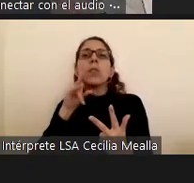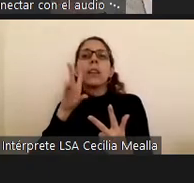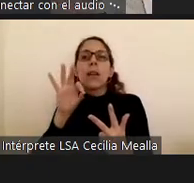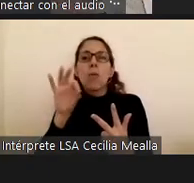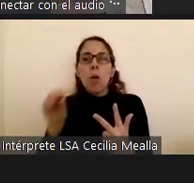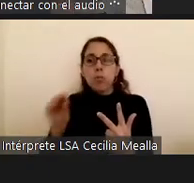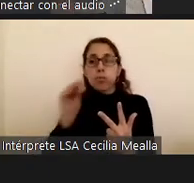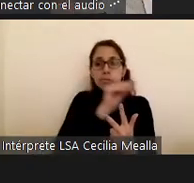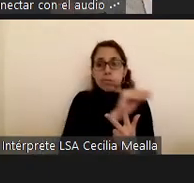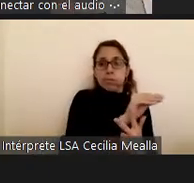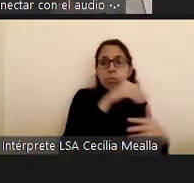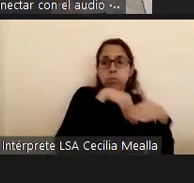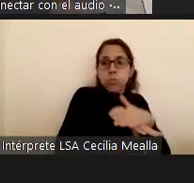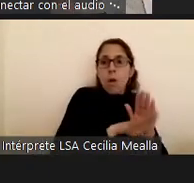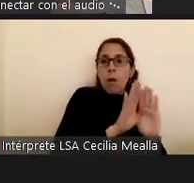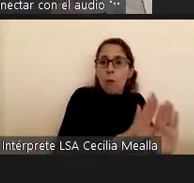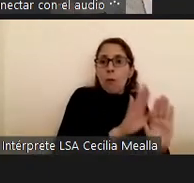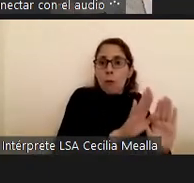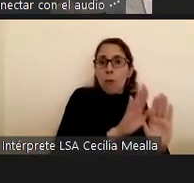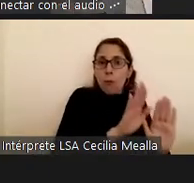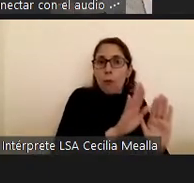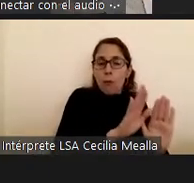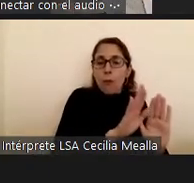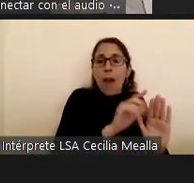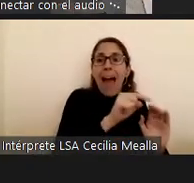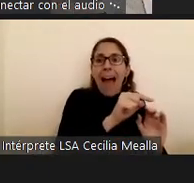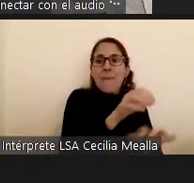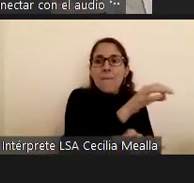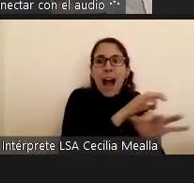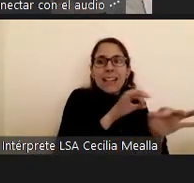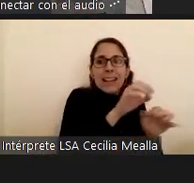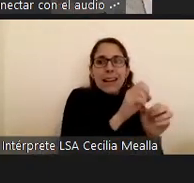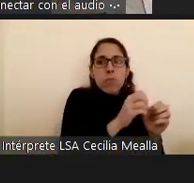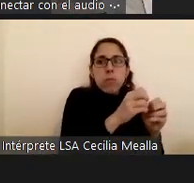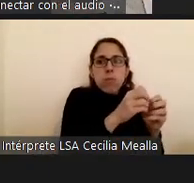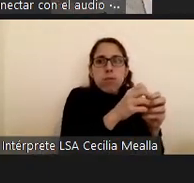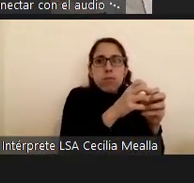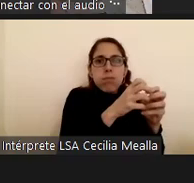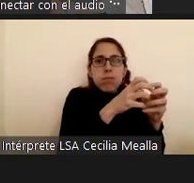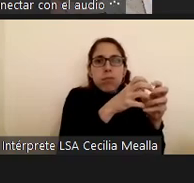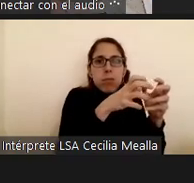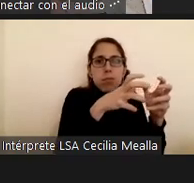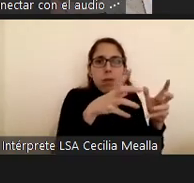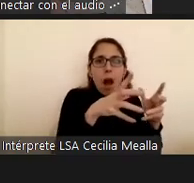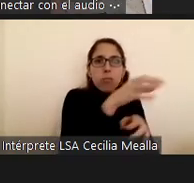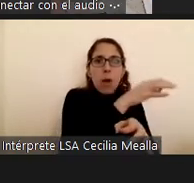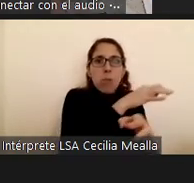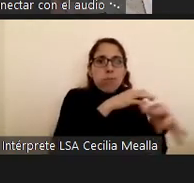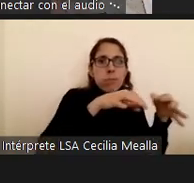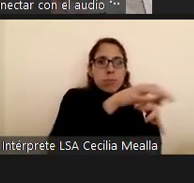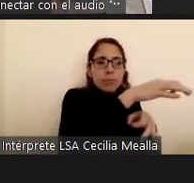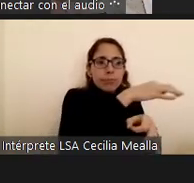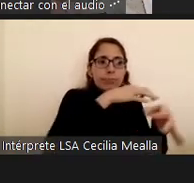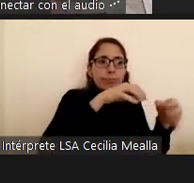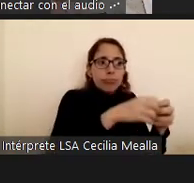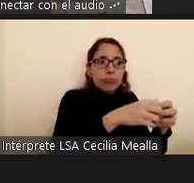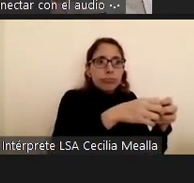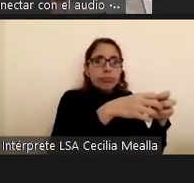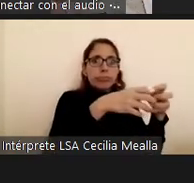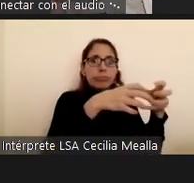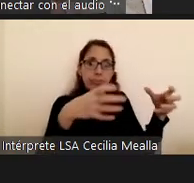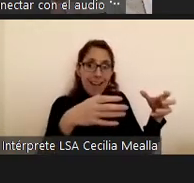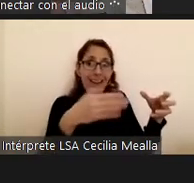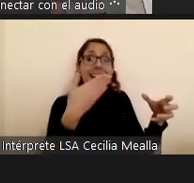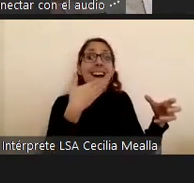incuba y las bacterias crecen sobre esos medios de cultivo. Y a partir de ese crecimiento vamos a poder